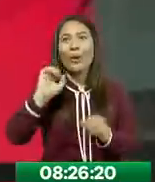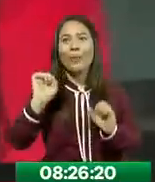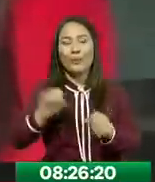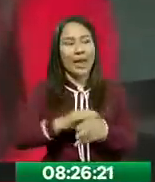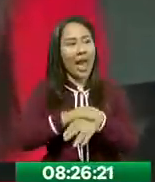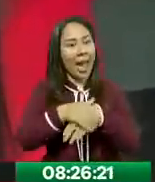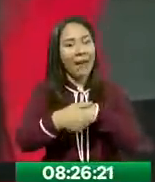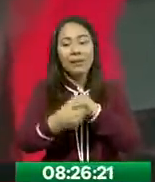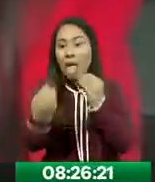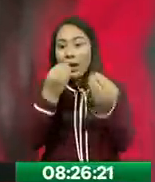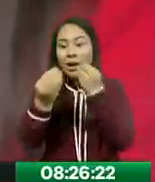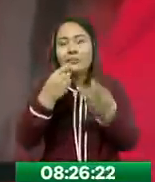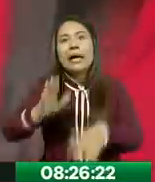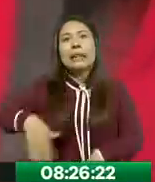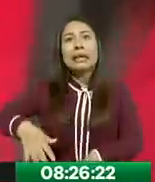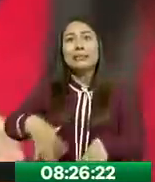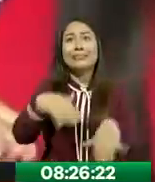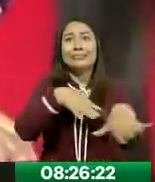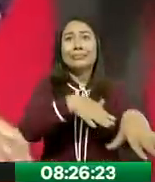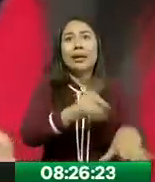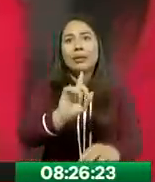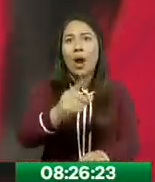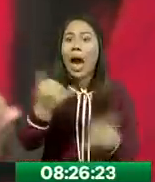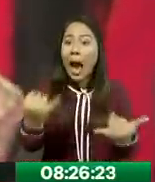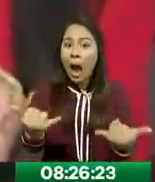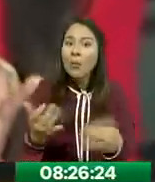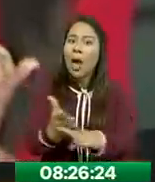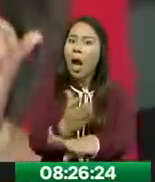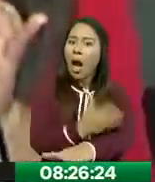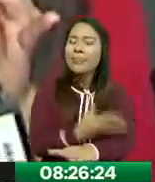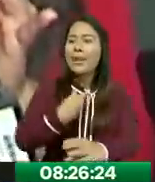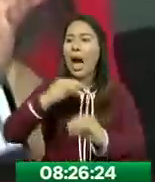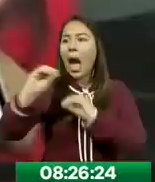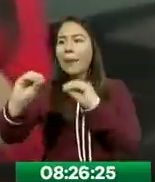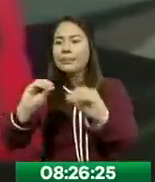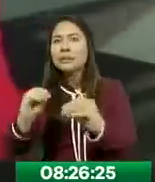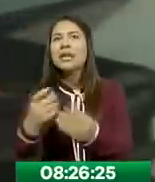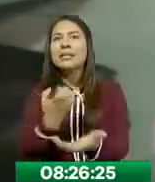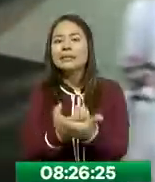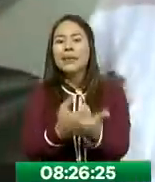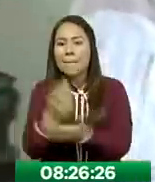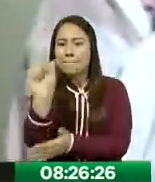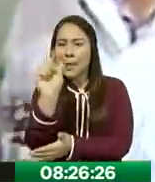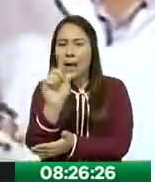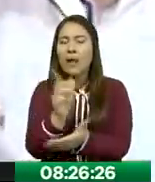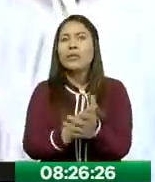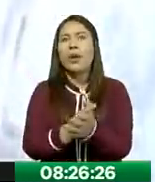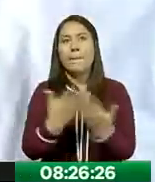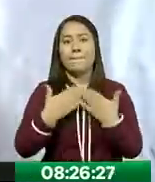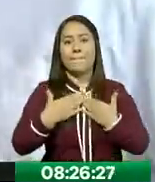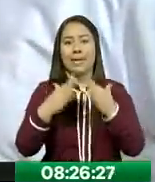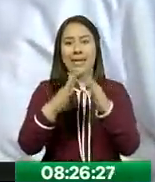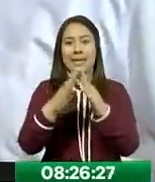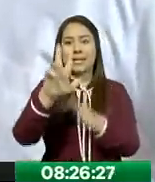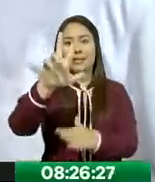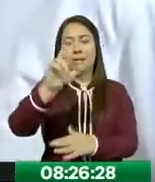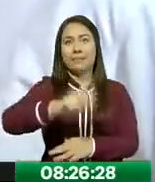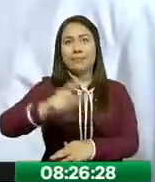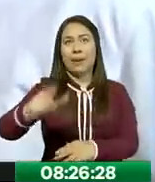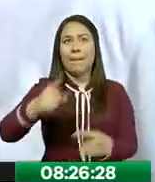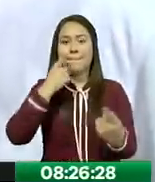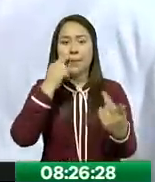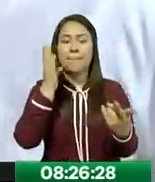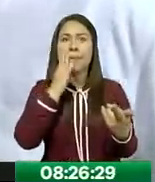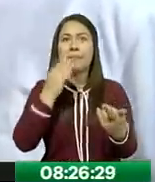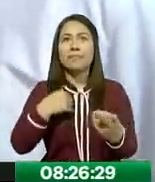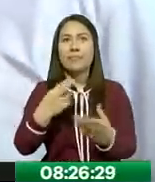adquirido. Aquí tenemos piernitas, tucas jugositas. ¿Desde cuándo? ¿Cuál es la pierna económica? Si somos en mi casa tres personas, papá,